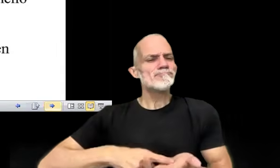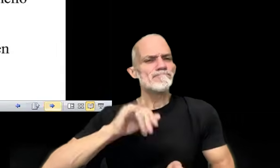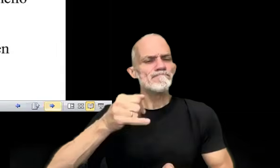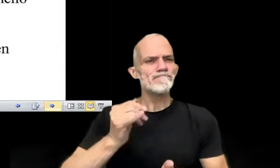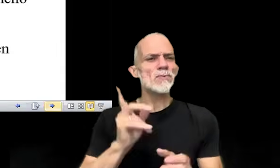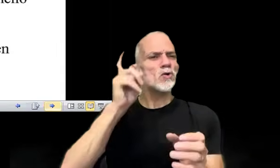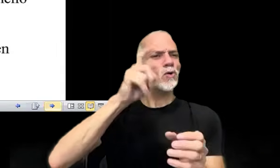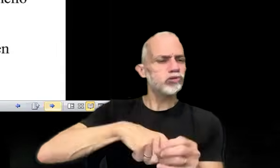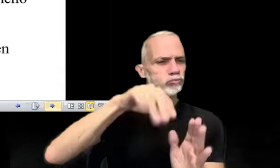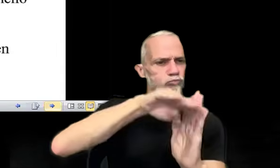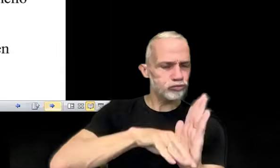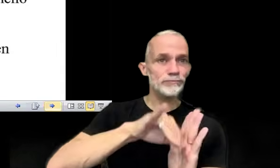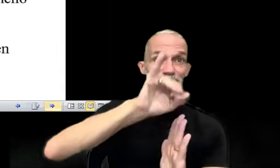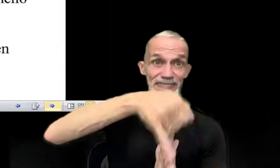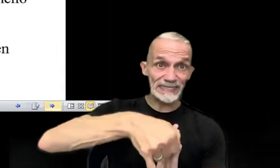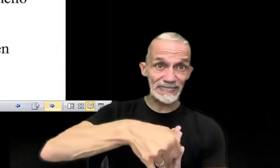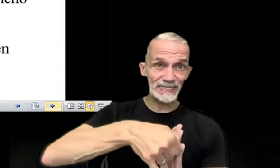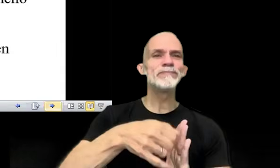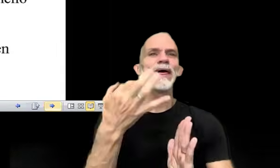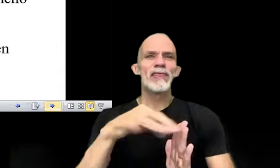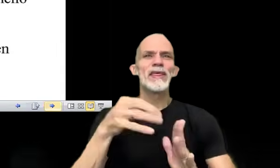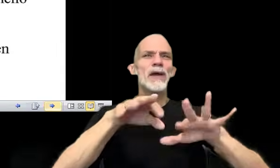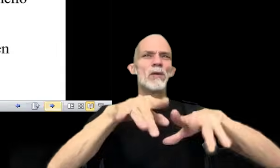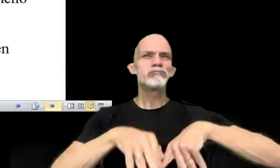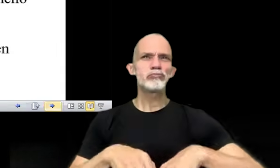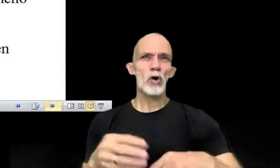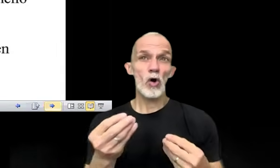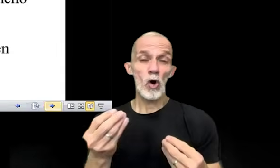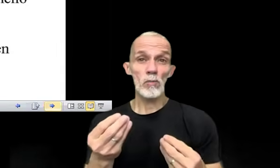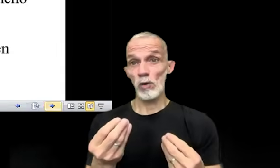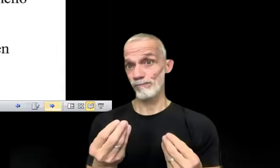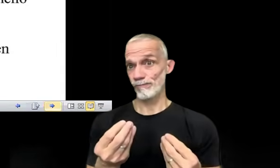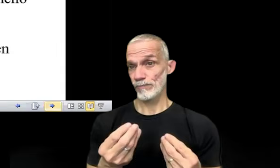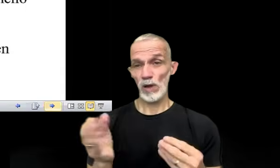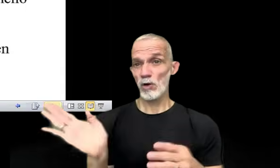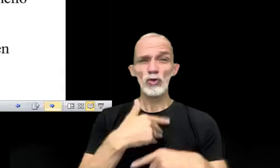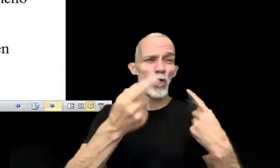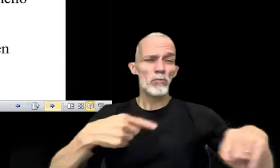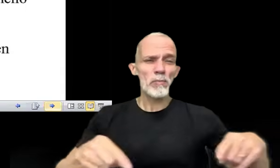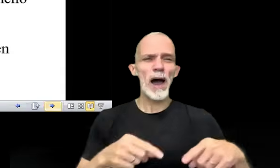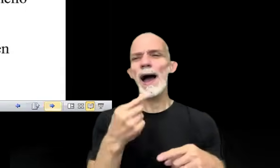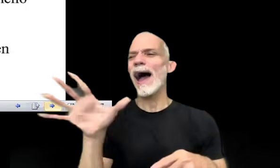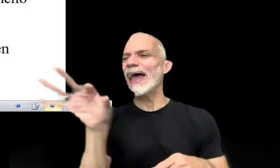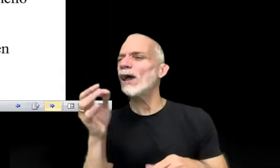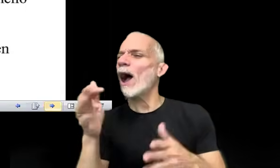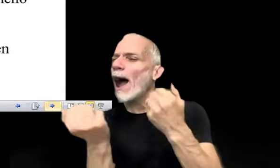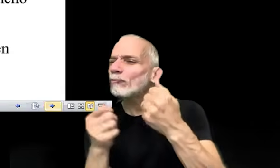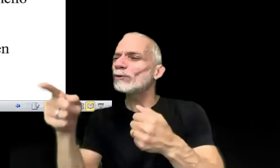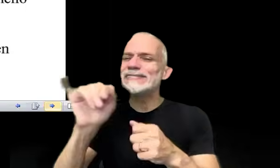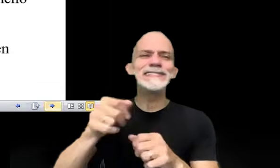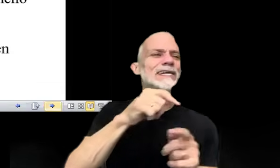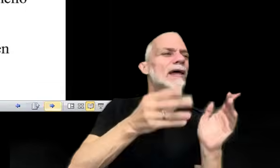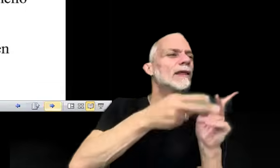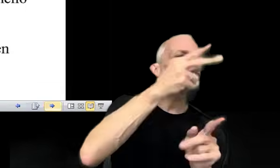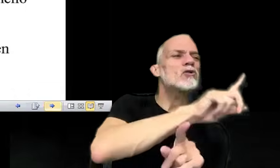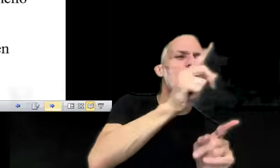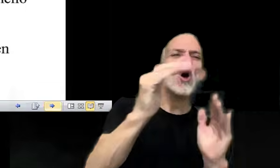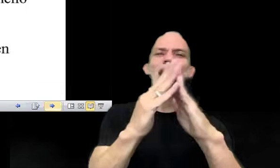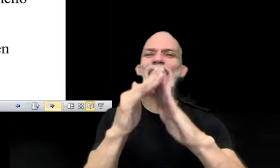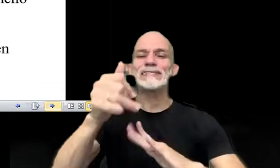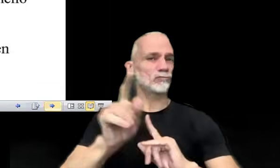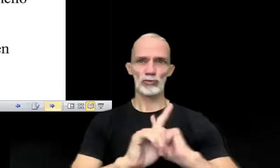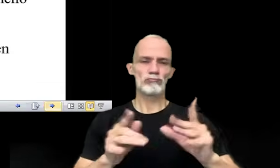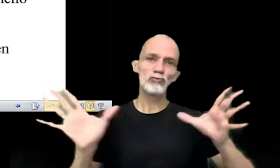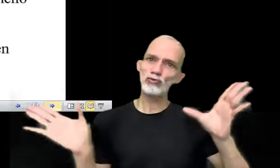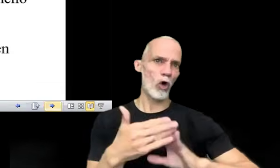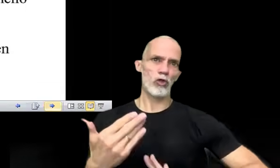decidieron, ¿sí?, ingresar a este régimen, lo tenían que hacer por todos los bienes. No podían incluir algunos bienes sí y algunos bienes